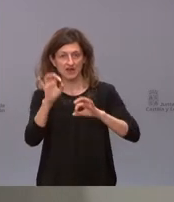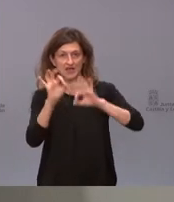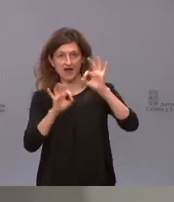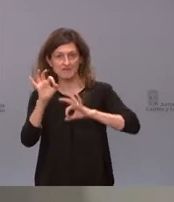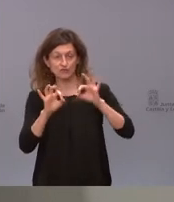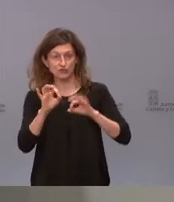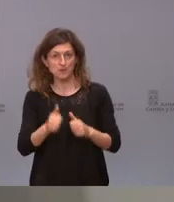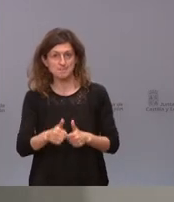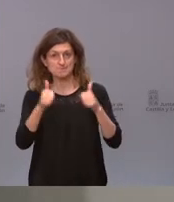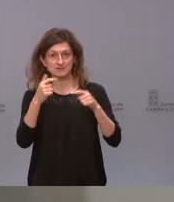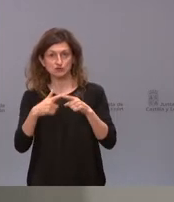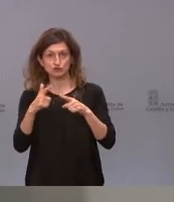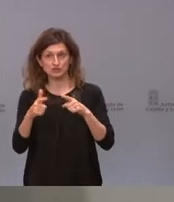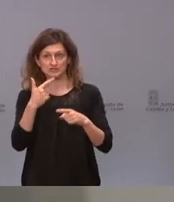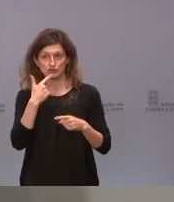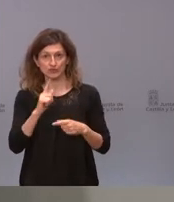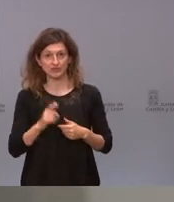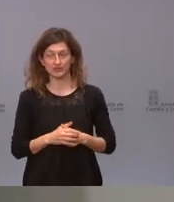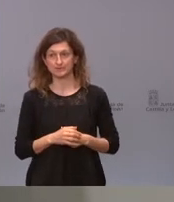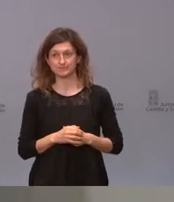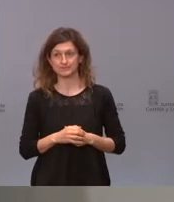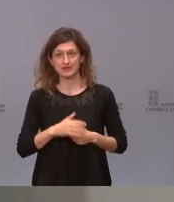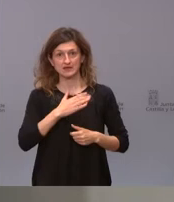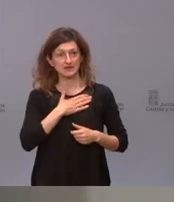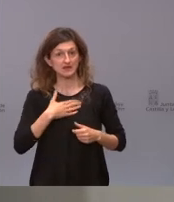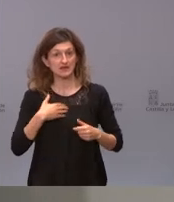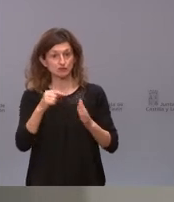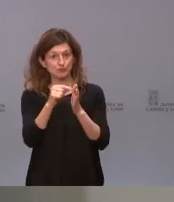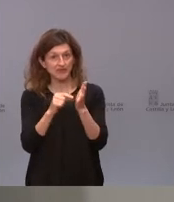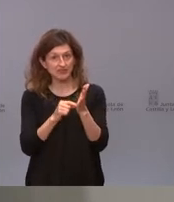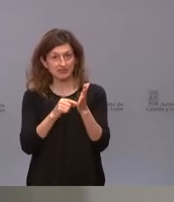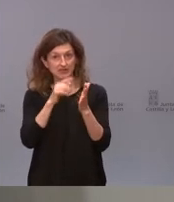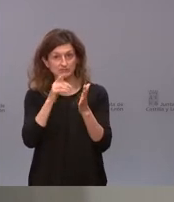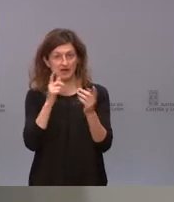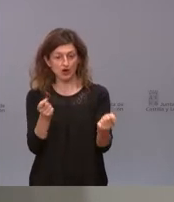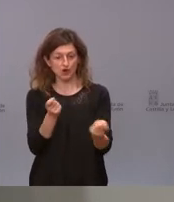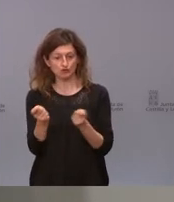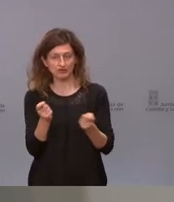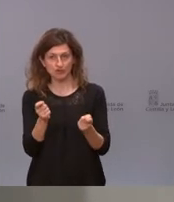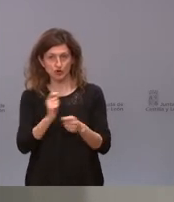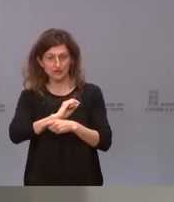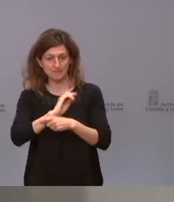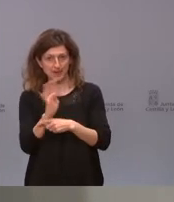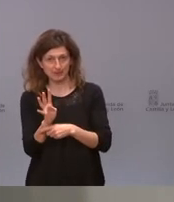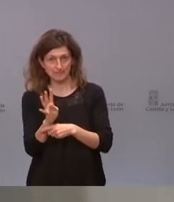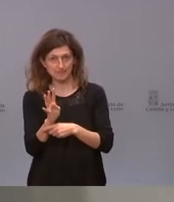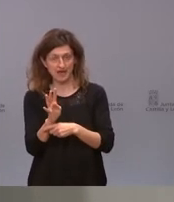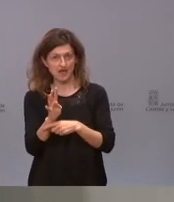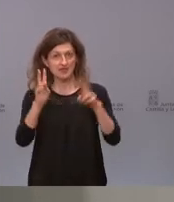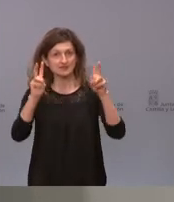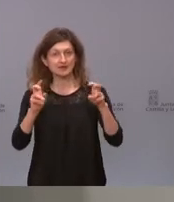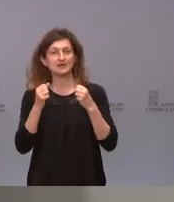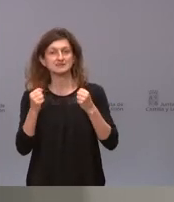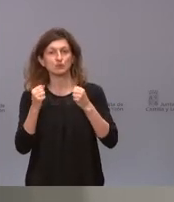habla de más cosas y lo que nosotros queremos es esas medidas que forman parte de la contención de una pared de una pandemia que es un tema de salud